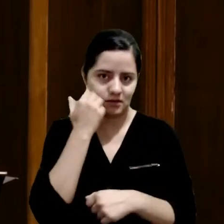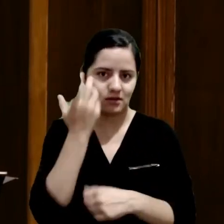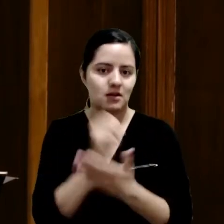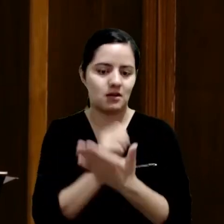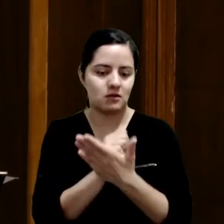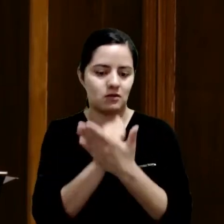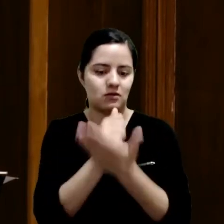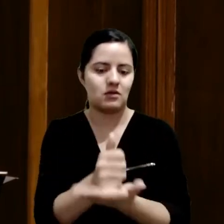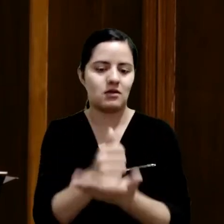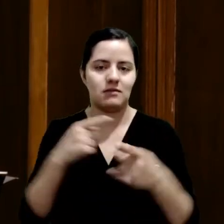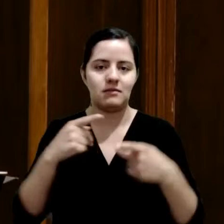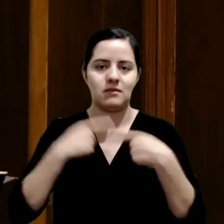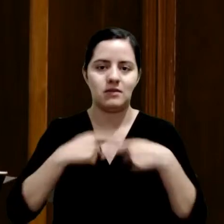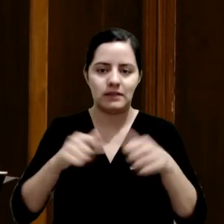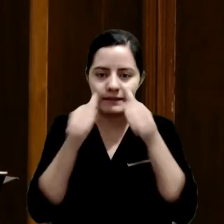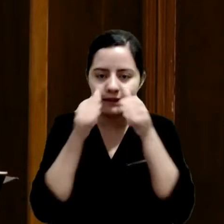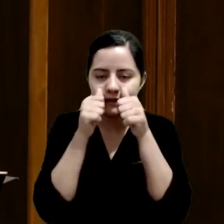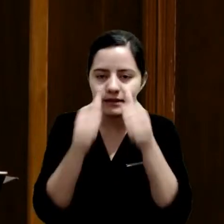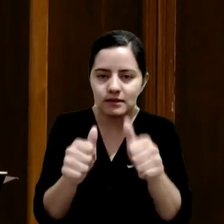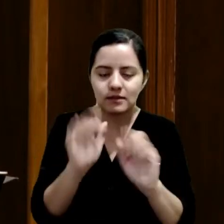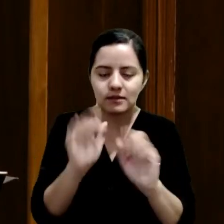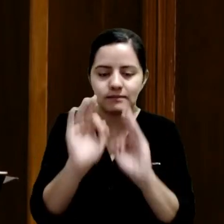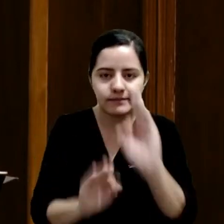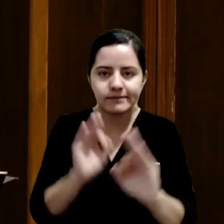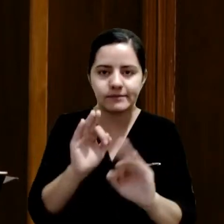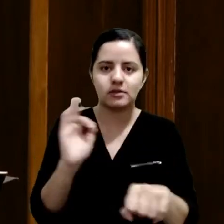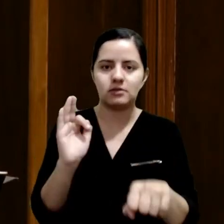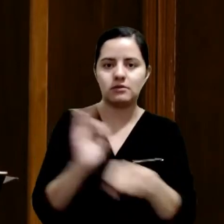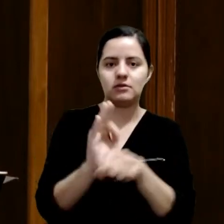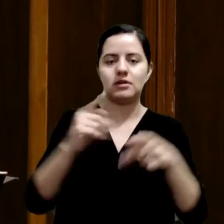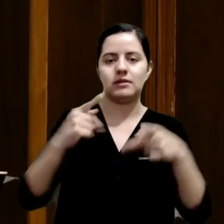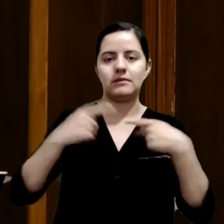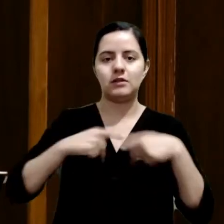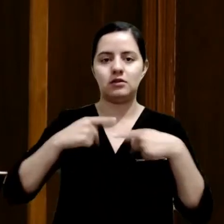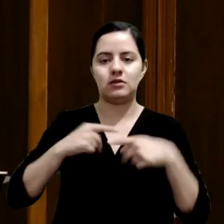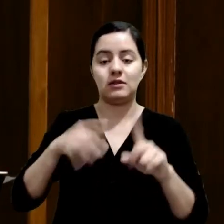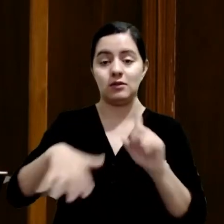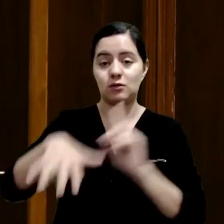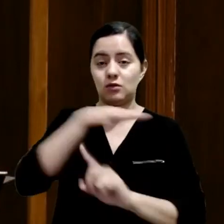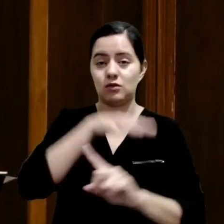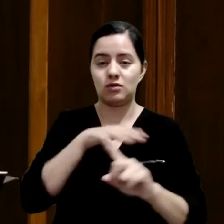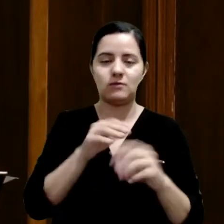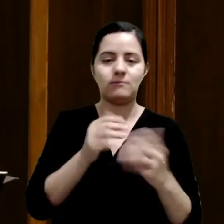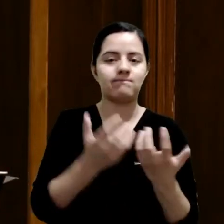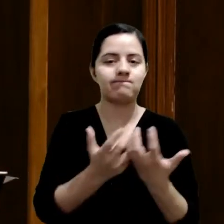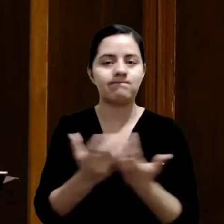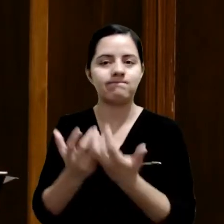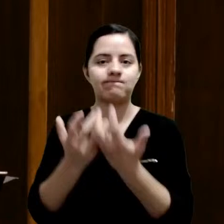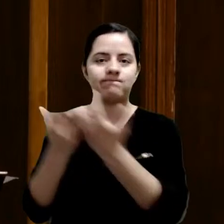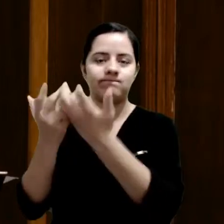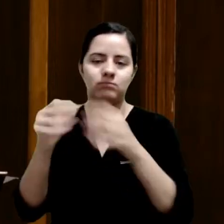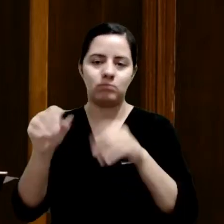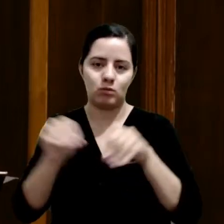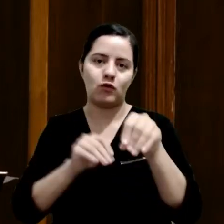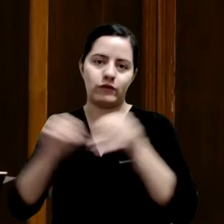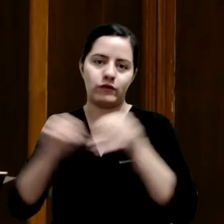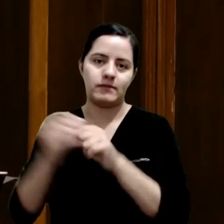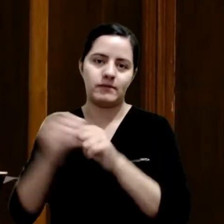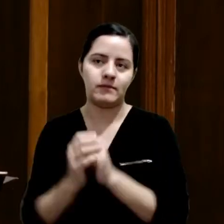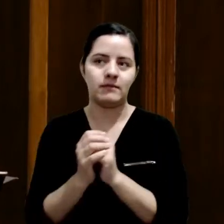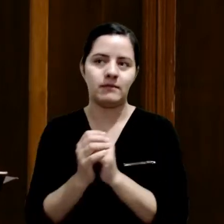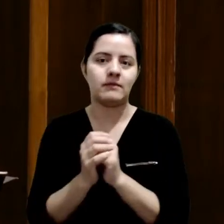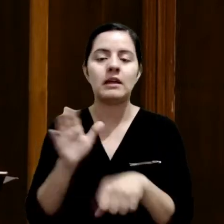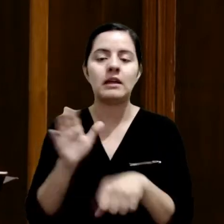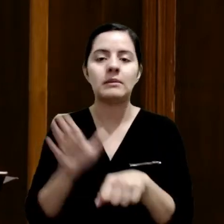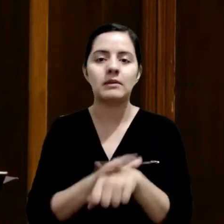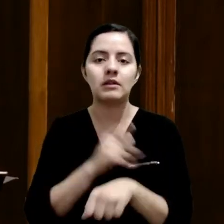social de atender, procurar y defender a las personas en contextos de movilidad humana. Porque nos merecemos